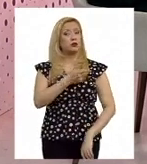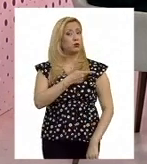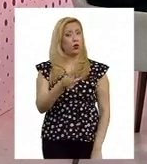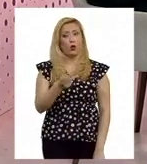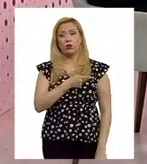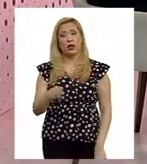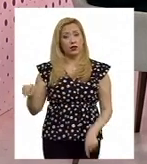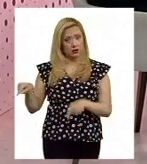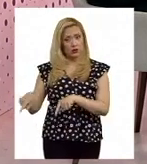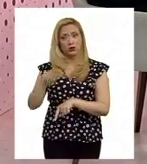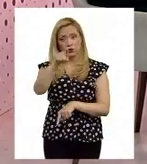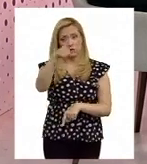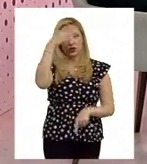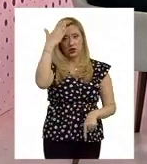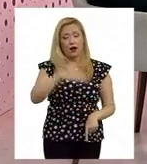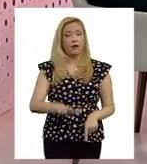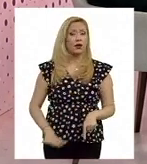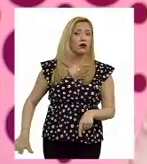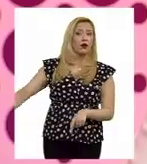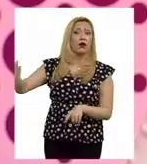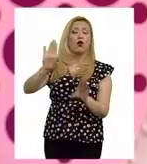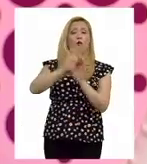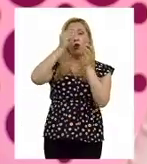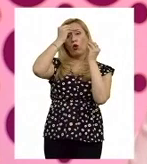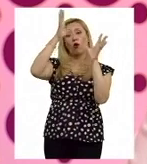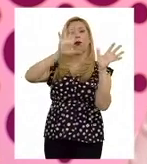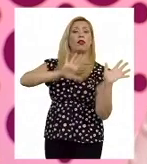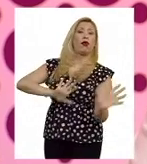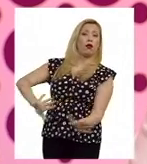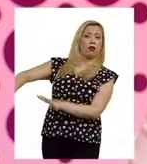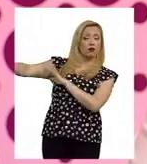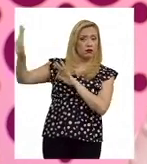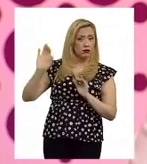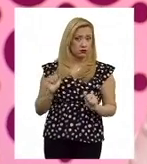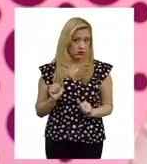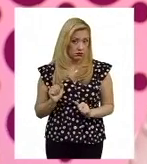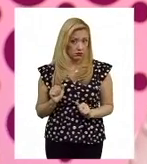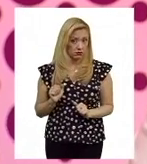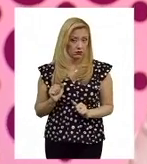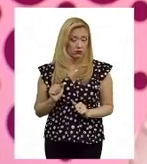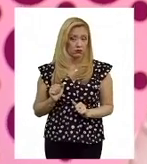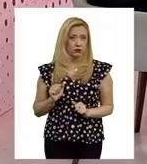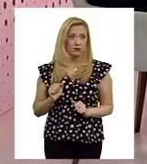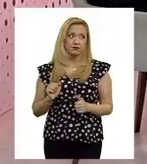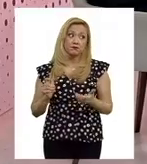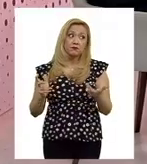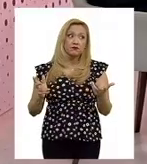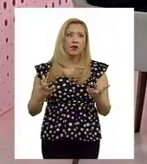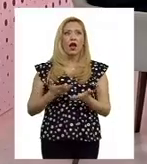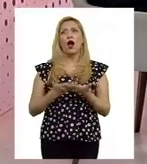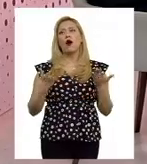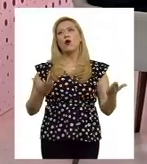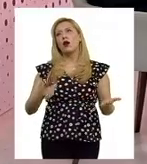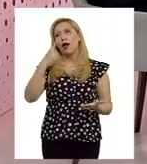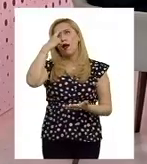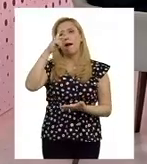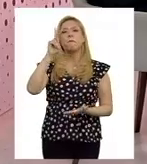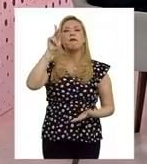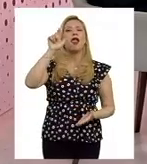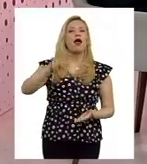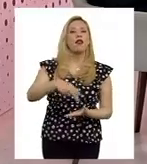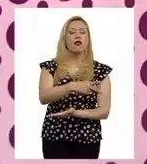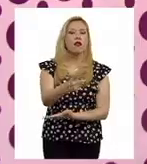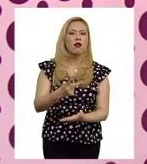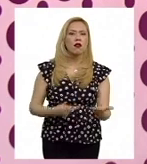humano respecto del resto de estados del territorio mexicano. La estrategia del plan de